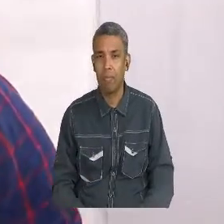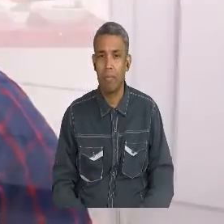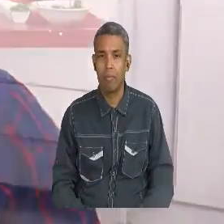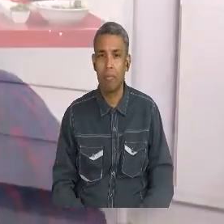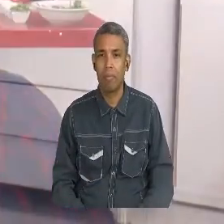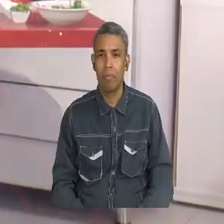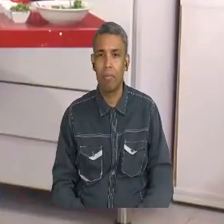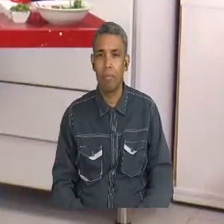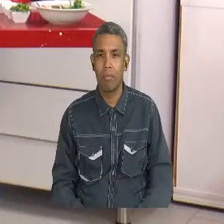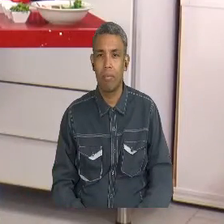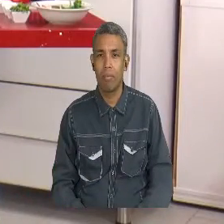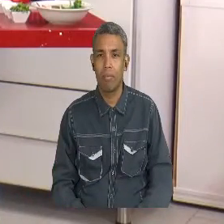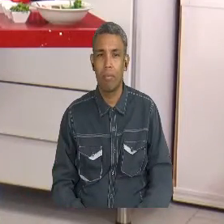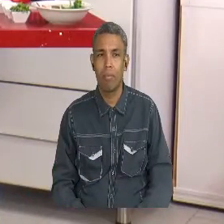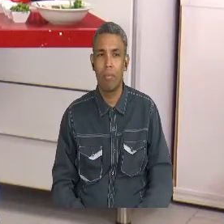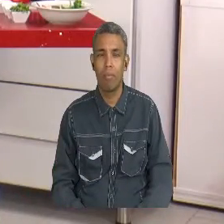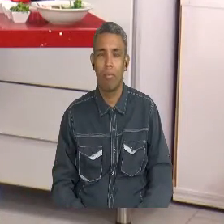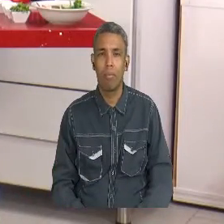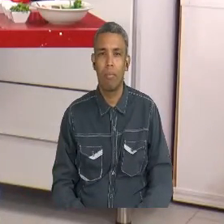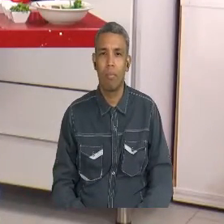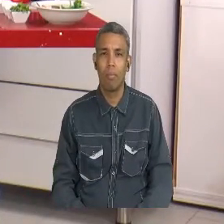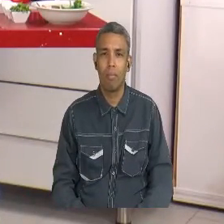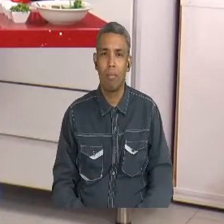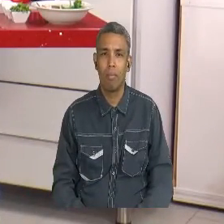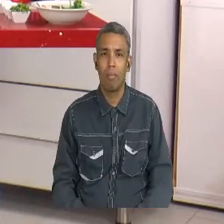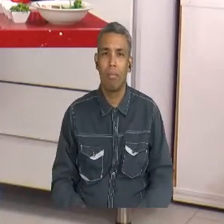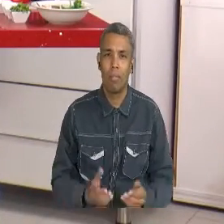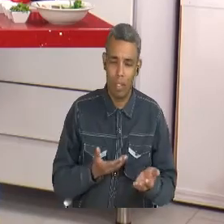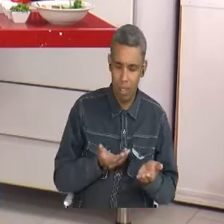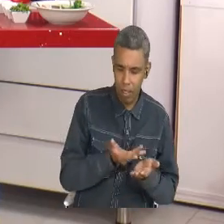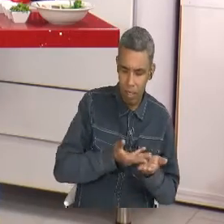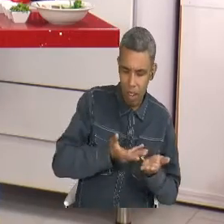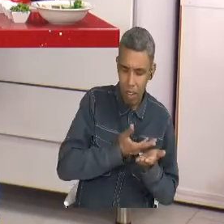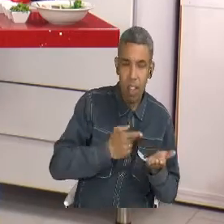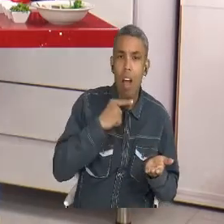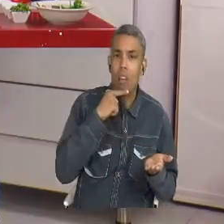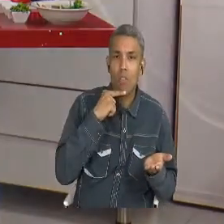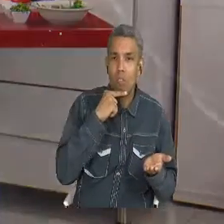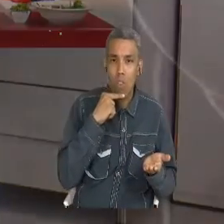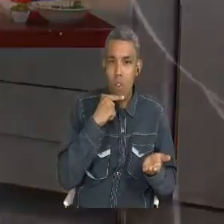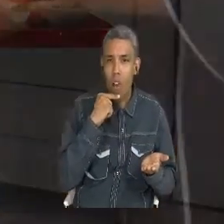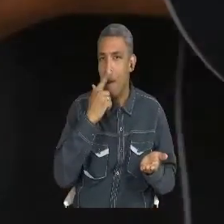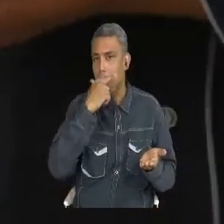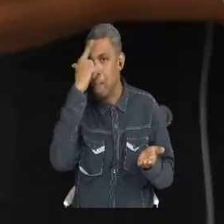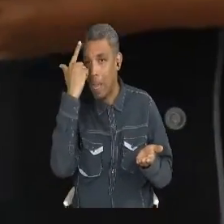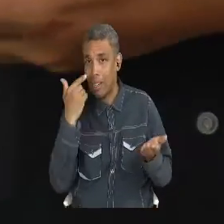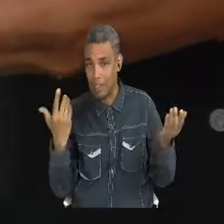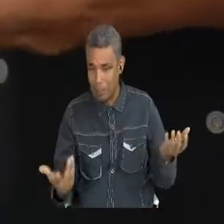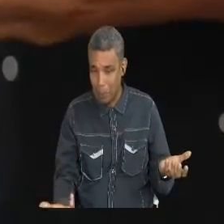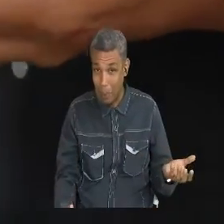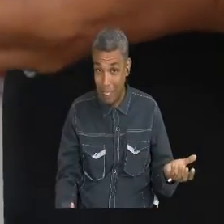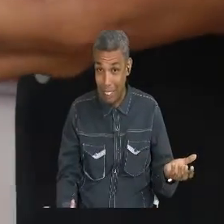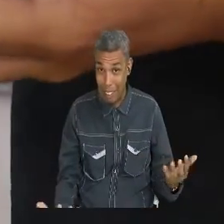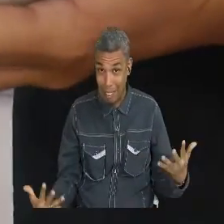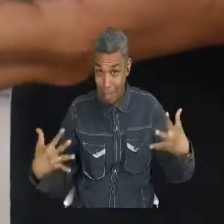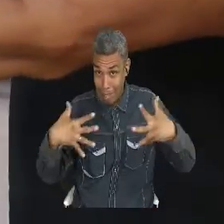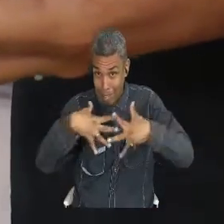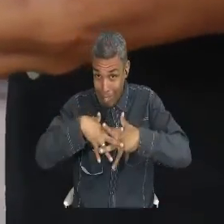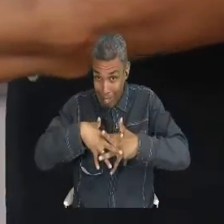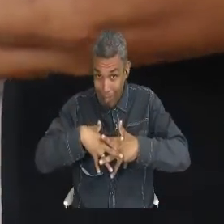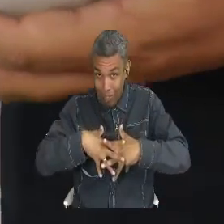acá tenemos las dos salsas, roja y blanca, que es lo clásico para hacer una salsa rosada. ¿Sí? Y a esto le vamos a adicionar lo